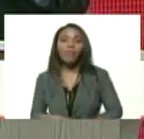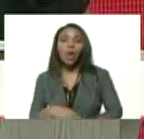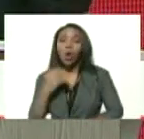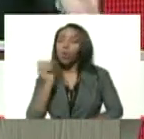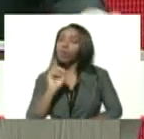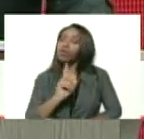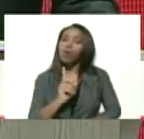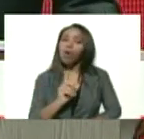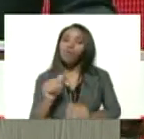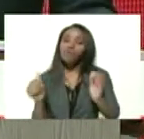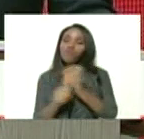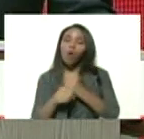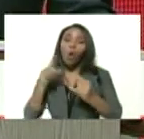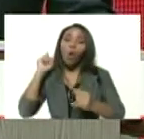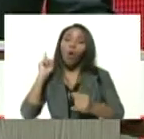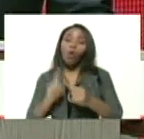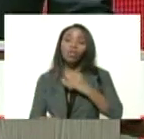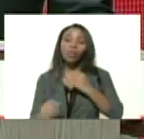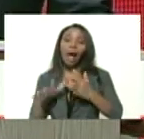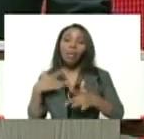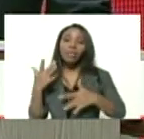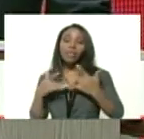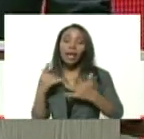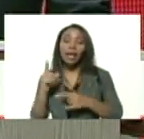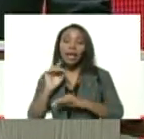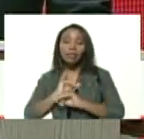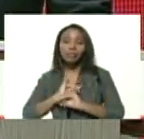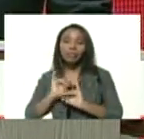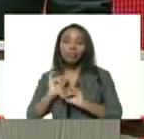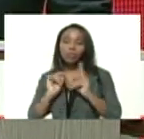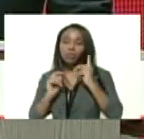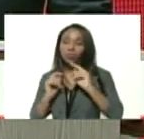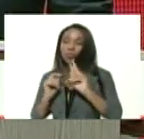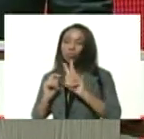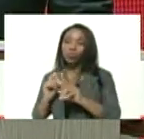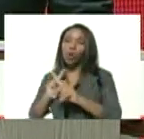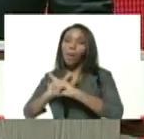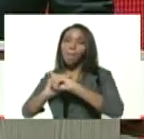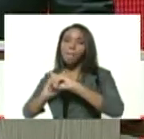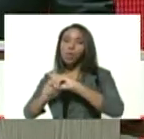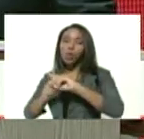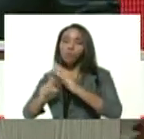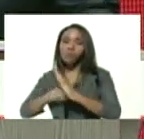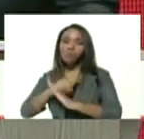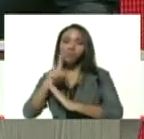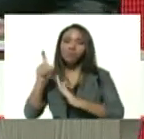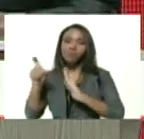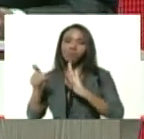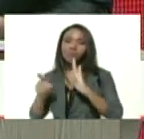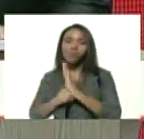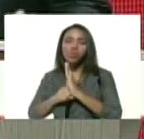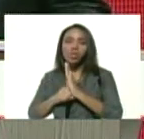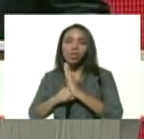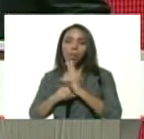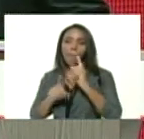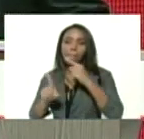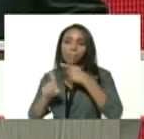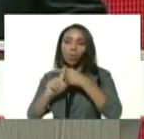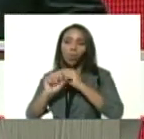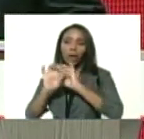salió este último evento, que ya lo teníamos completamente